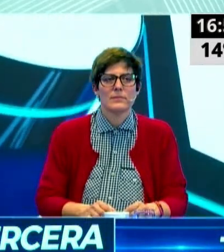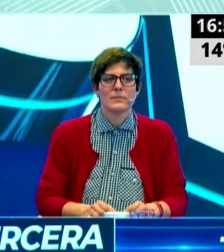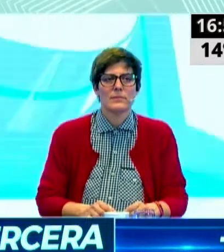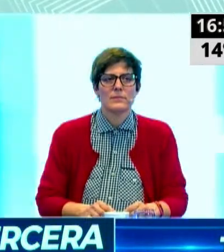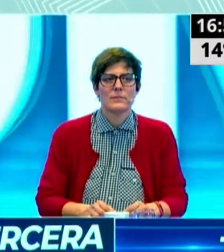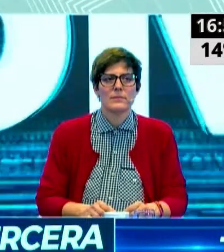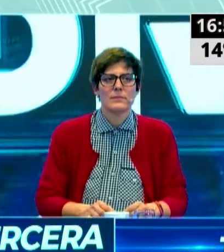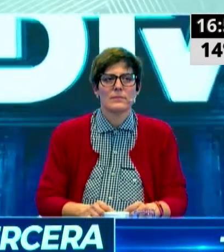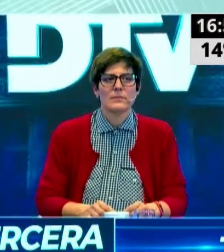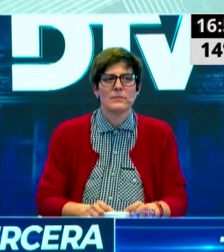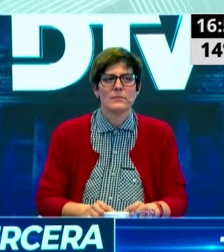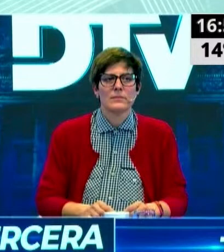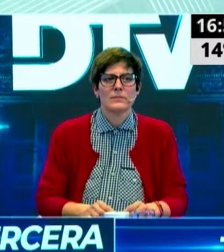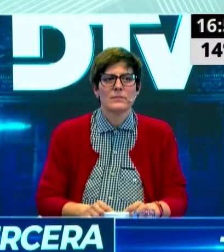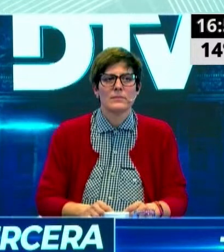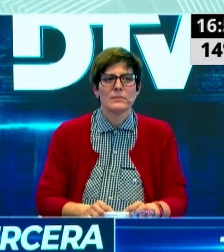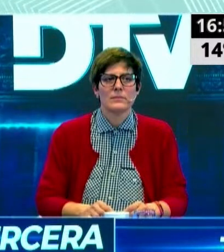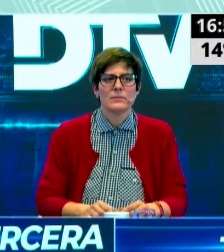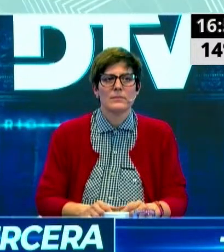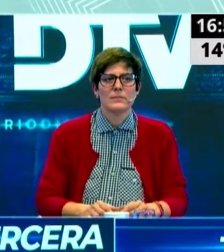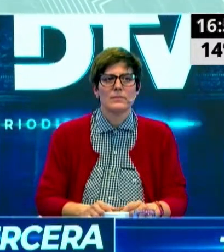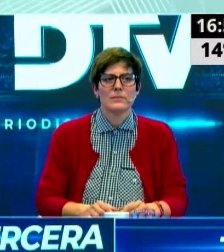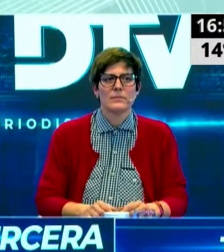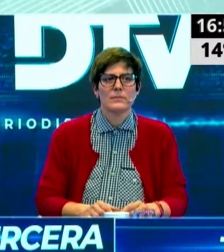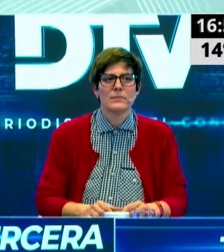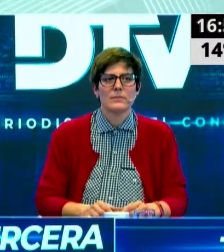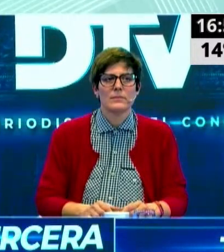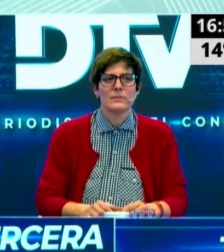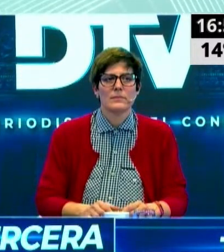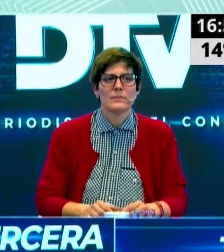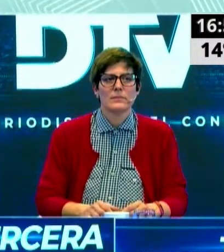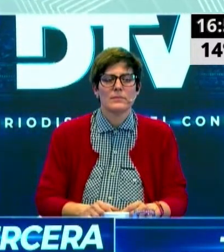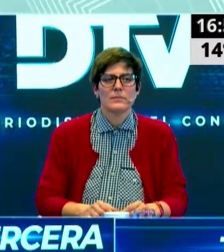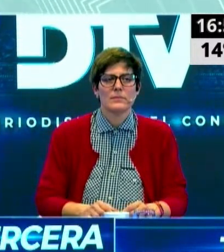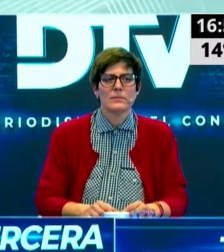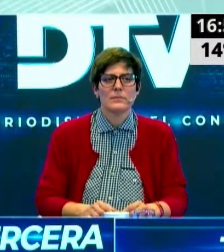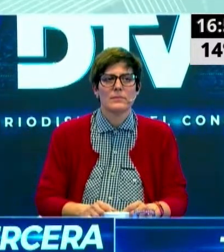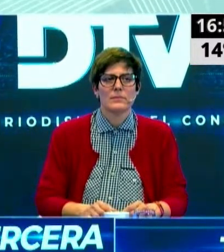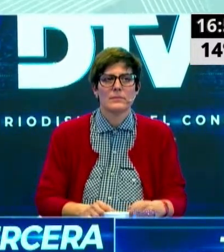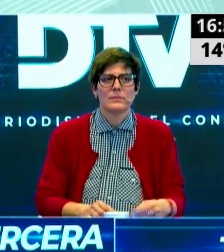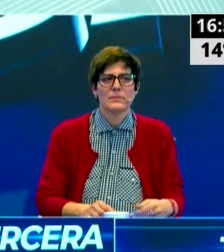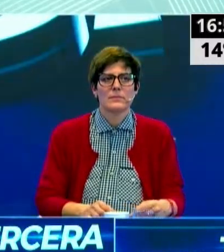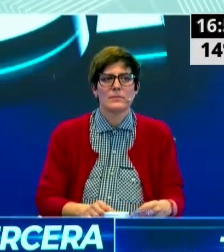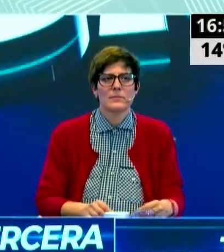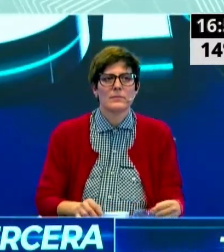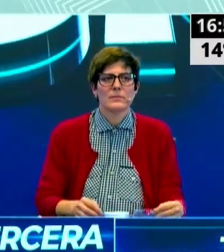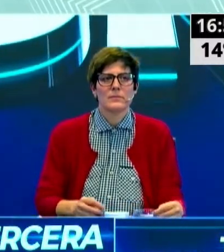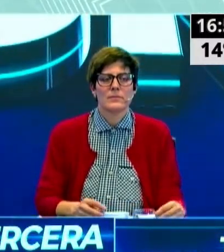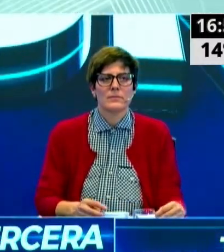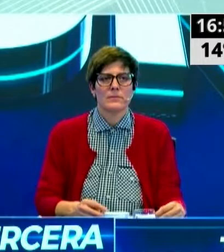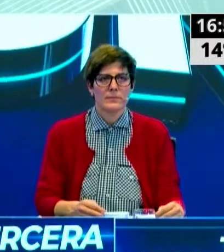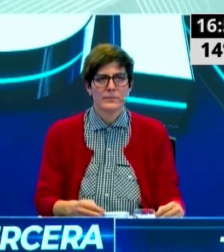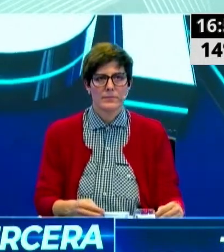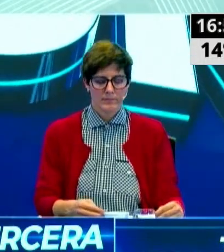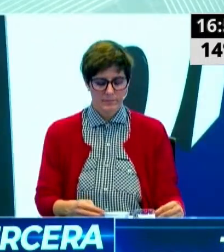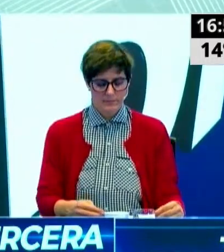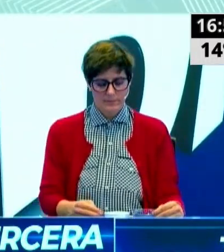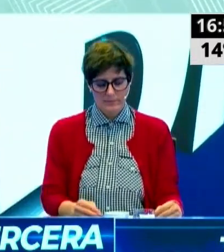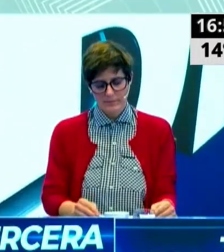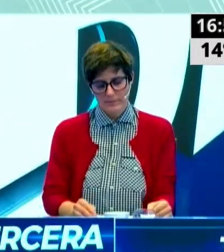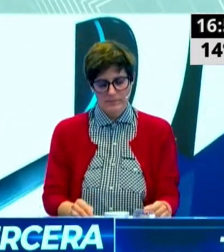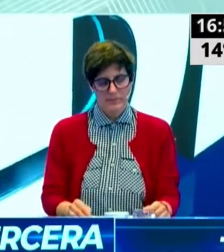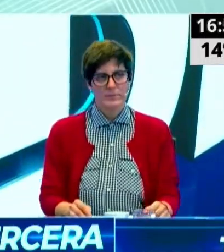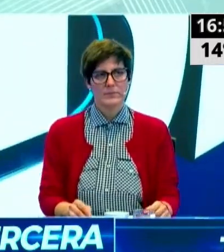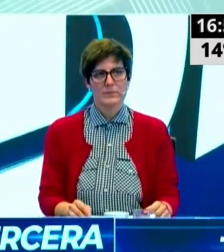nuestro país. Si lo logramos hacer, al crecimiento económico que viene en los próximos años, y que es indudable que viene, le vamos a dar chance a que entren